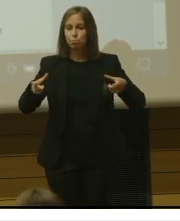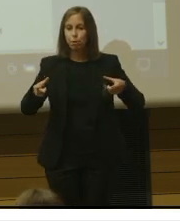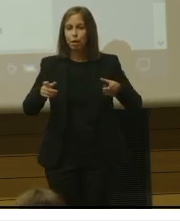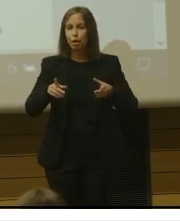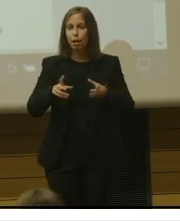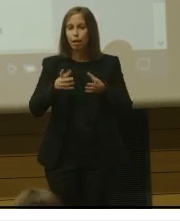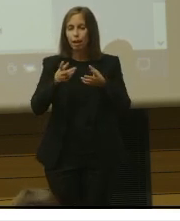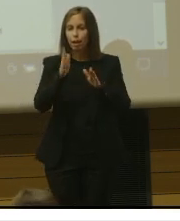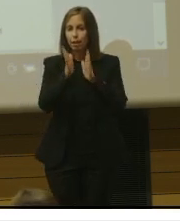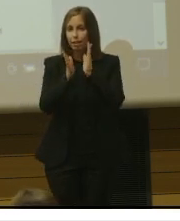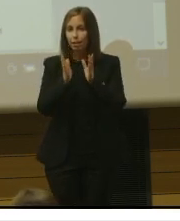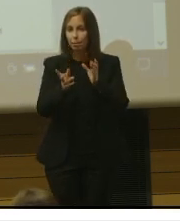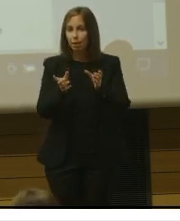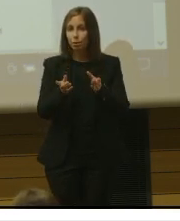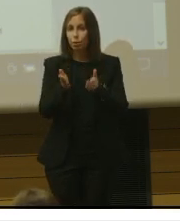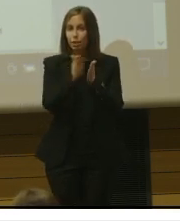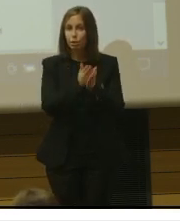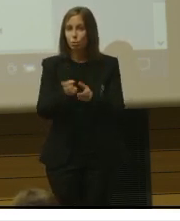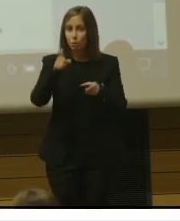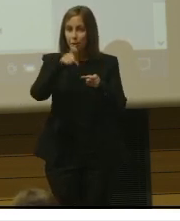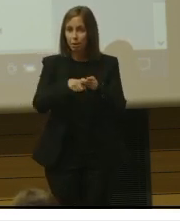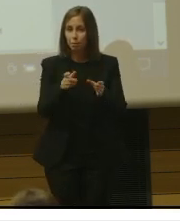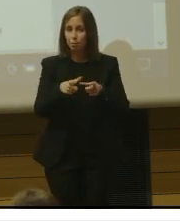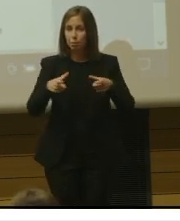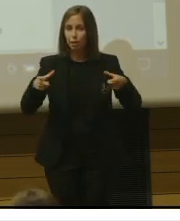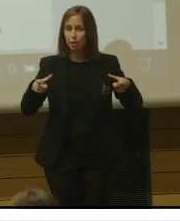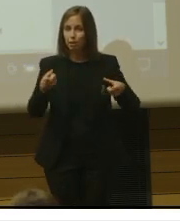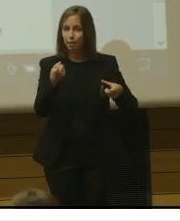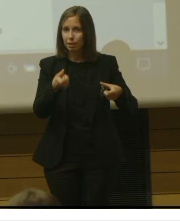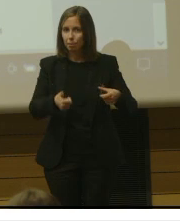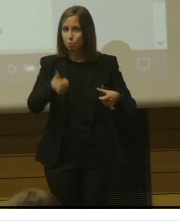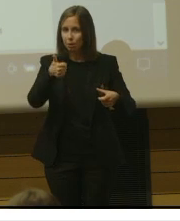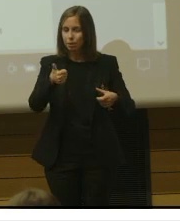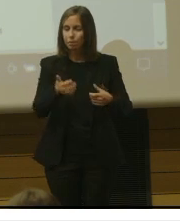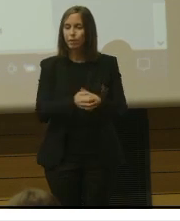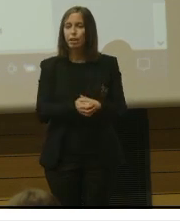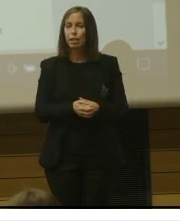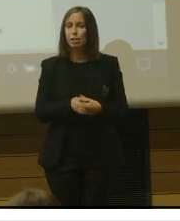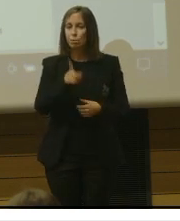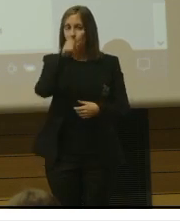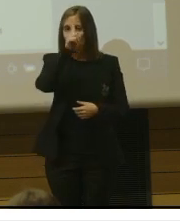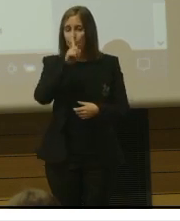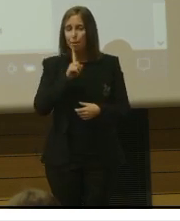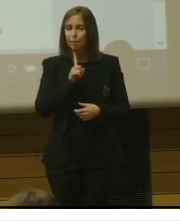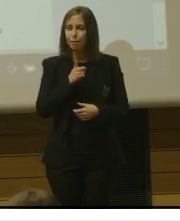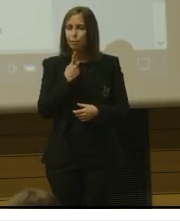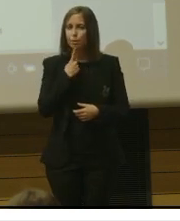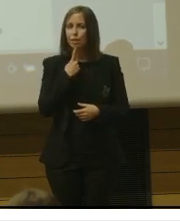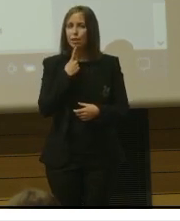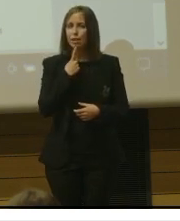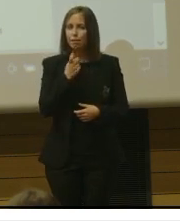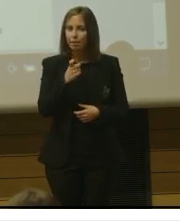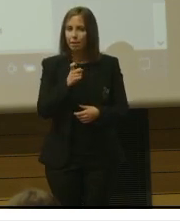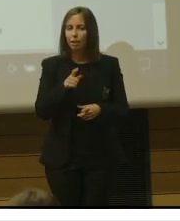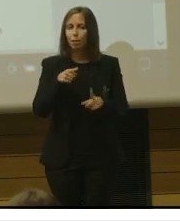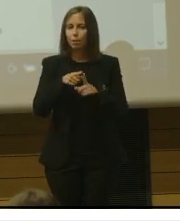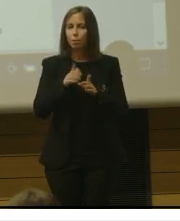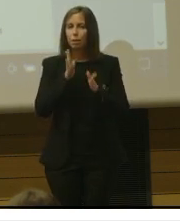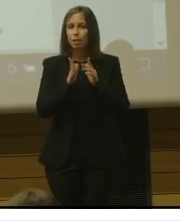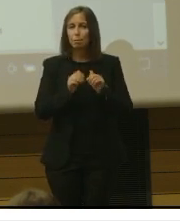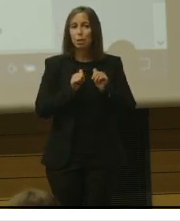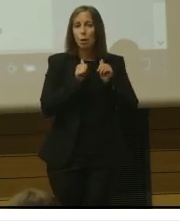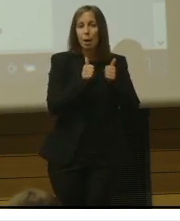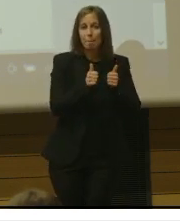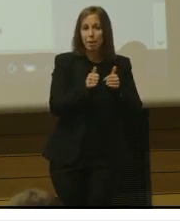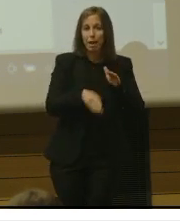¿no? Y bueno, como decía, pues estamos ante un perfil con muchas dificultades para iniciar, mantenerse y finalizar el tratamiento, ¿no? Entonces,